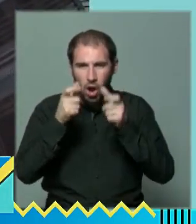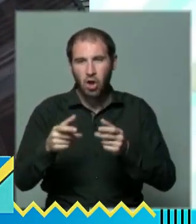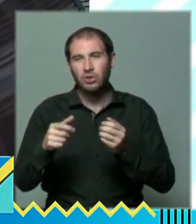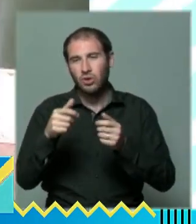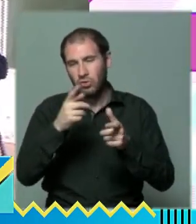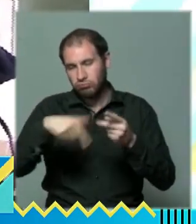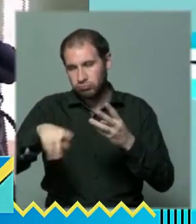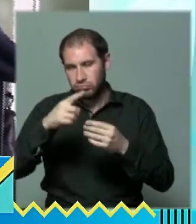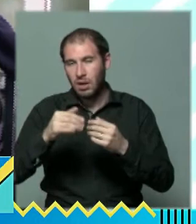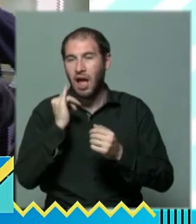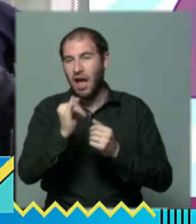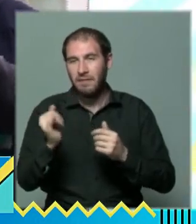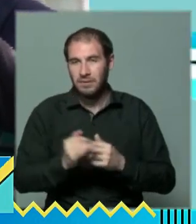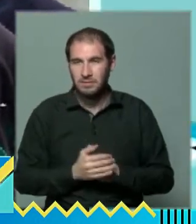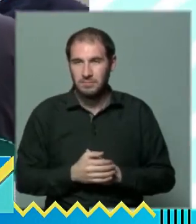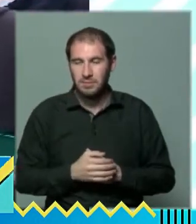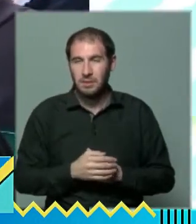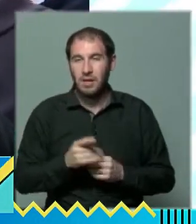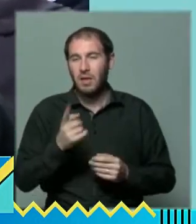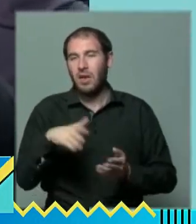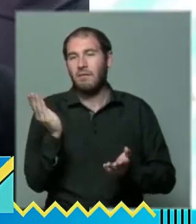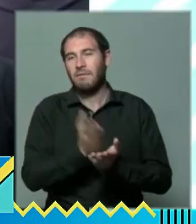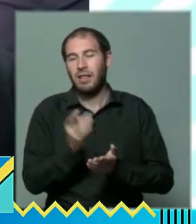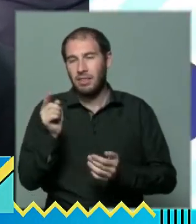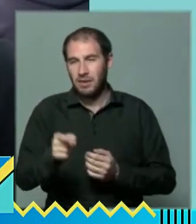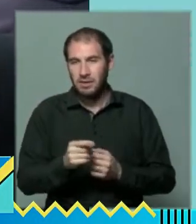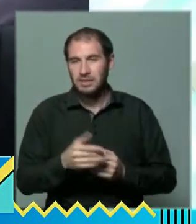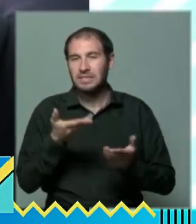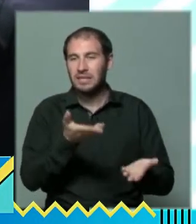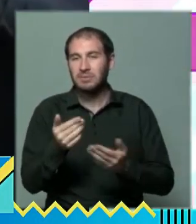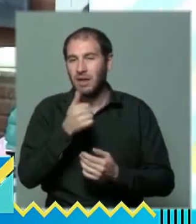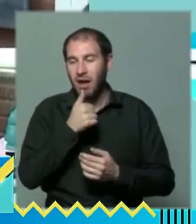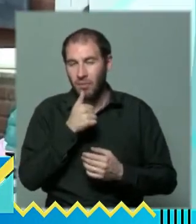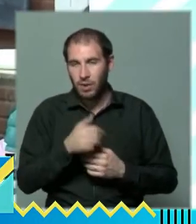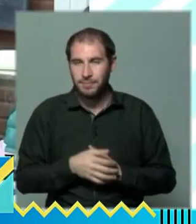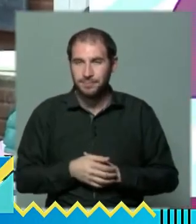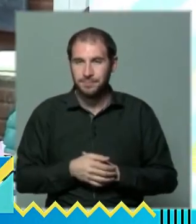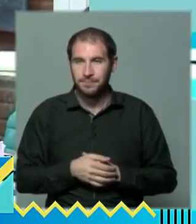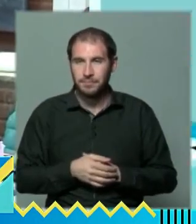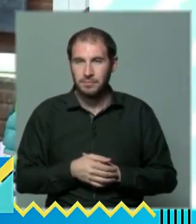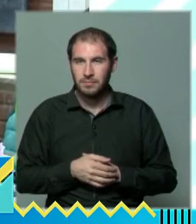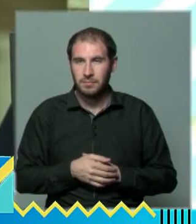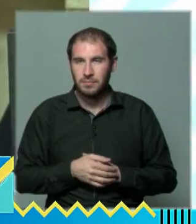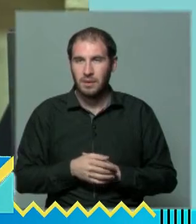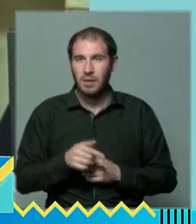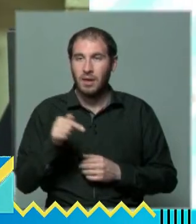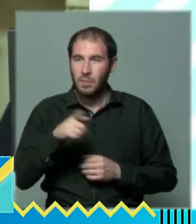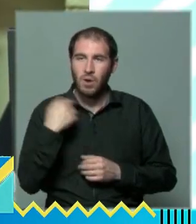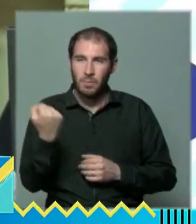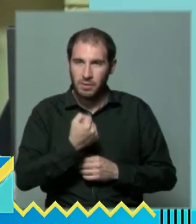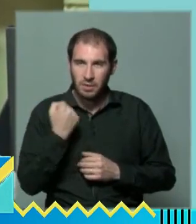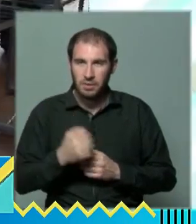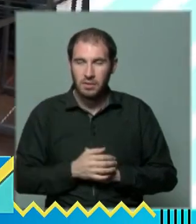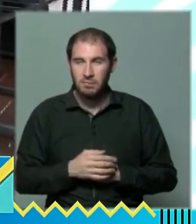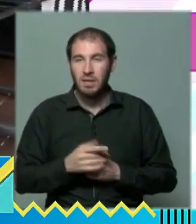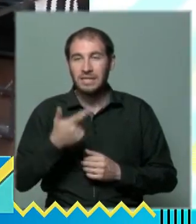o notificar de alguna falta en ese caso del servicio de agua. Entonces, creímos que pertinente eso,